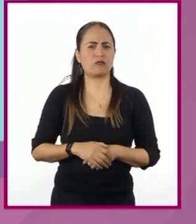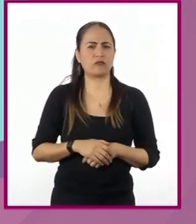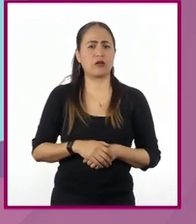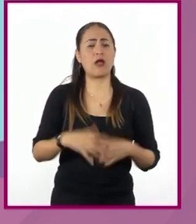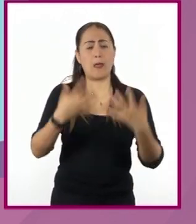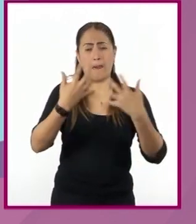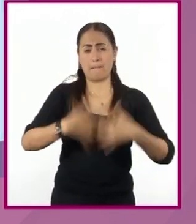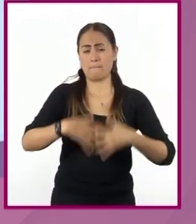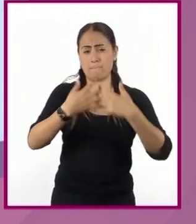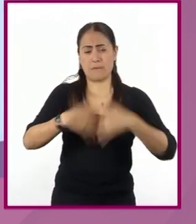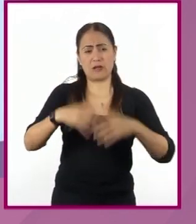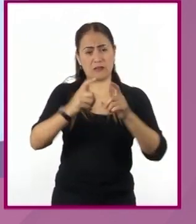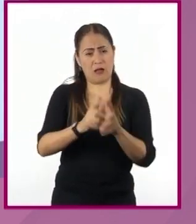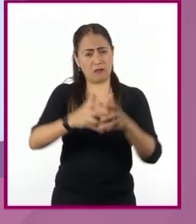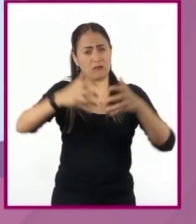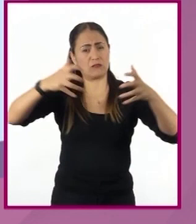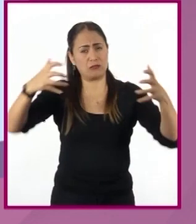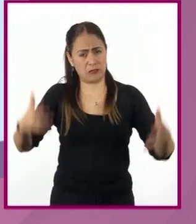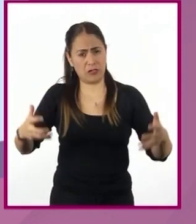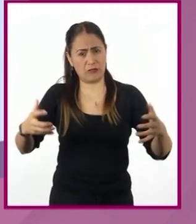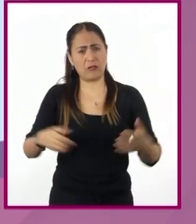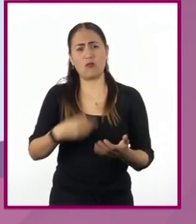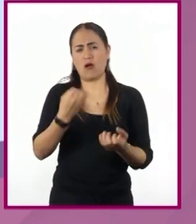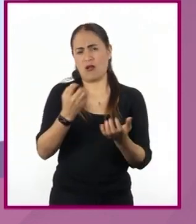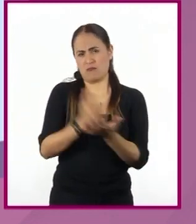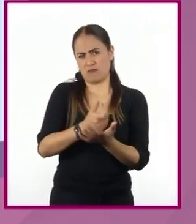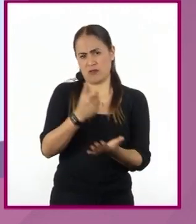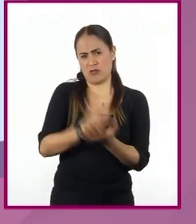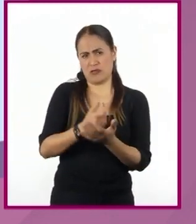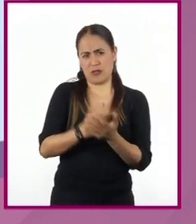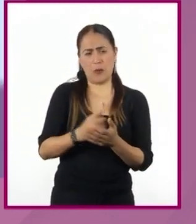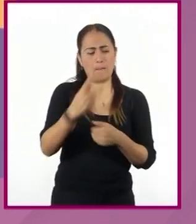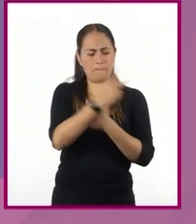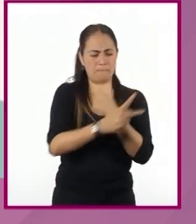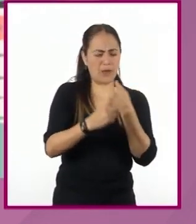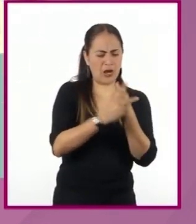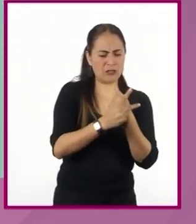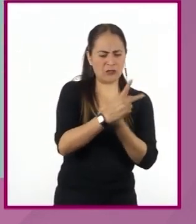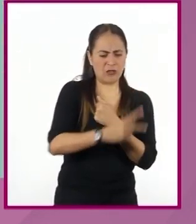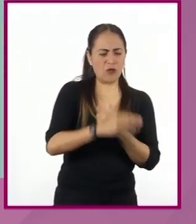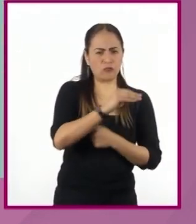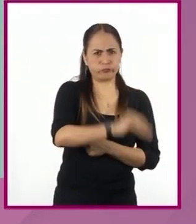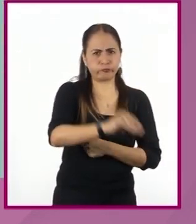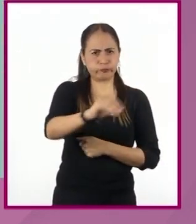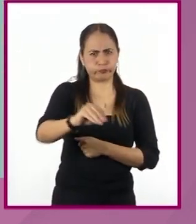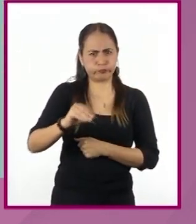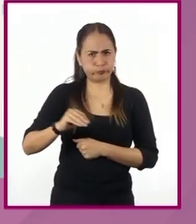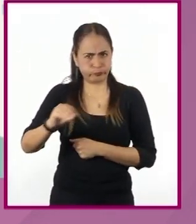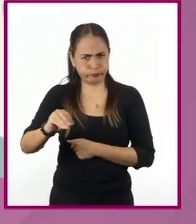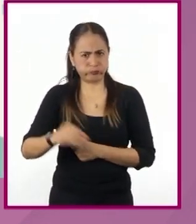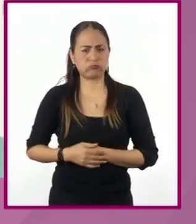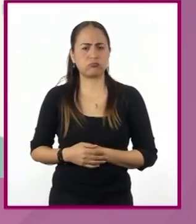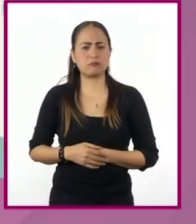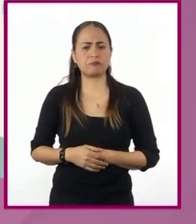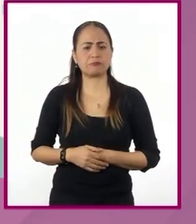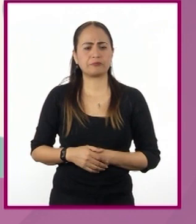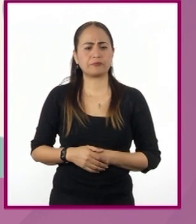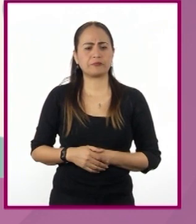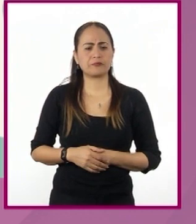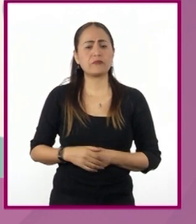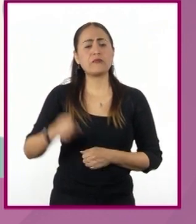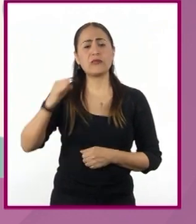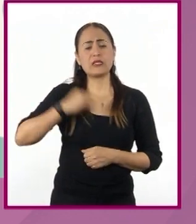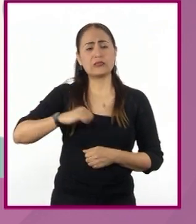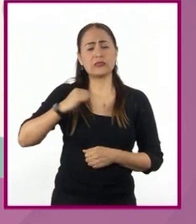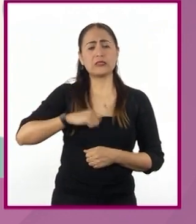compañías industriales y financieras se establecieron en diversos países. Bajo estas circunstancias, al iniciar el